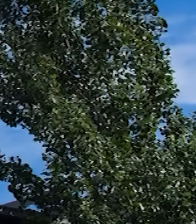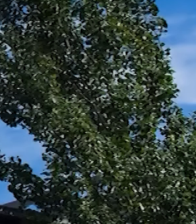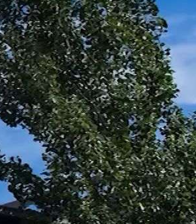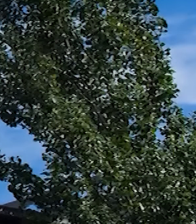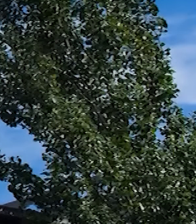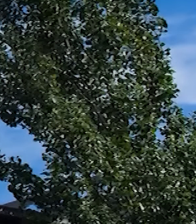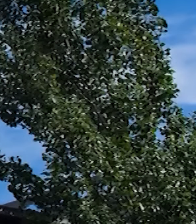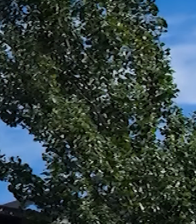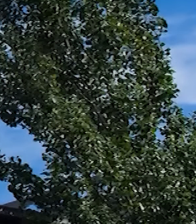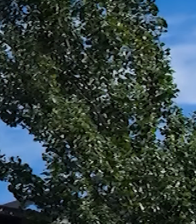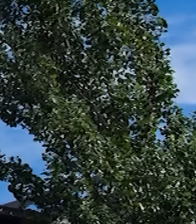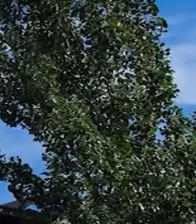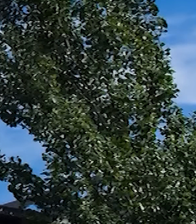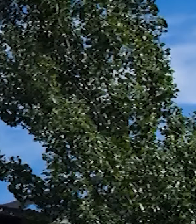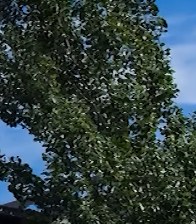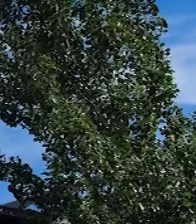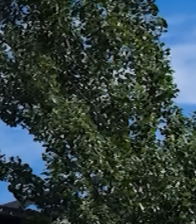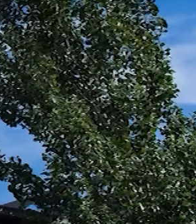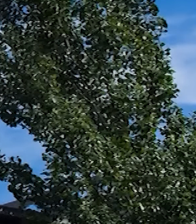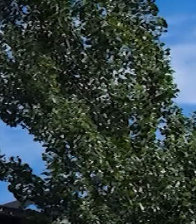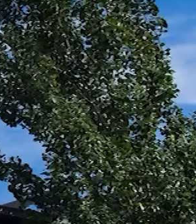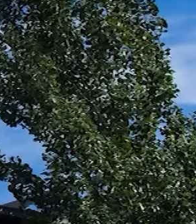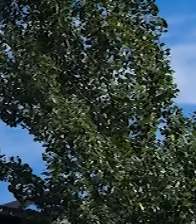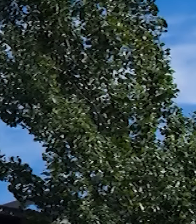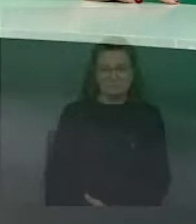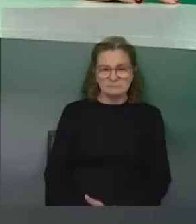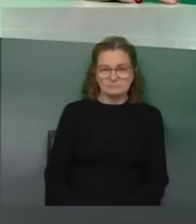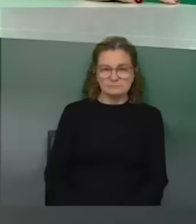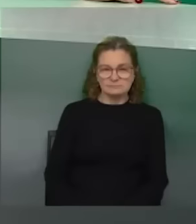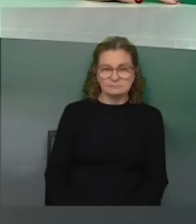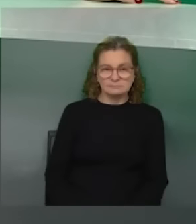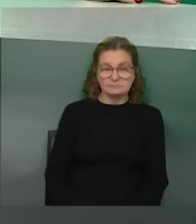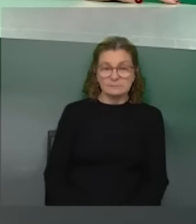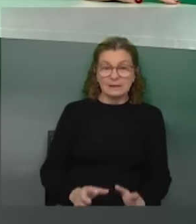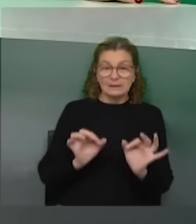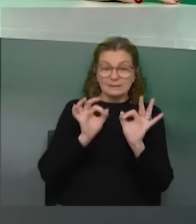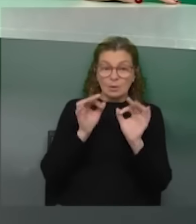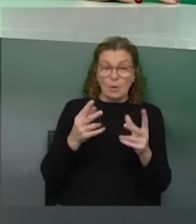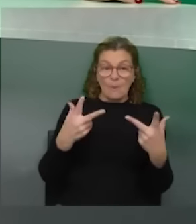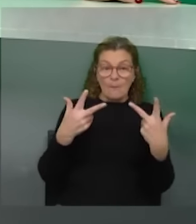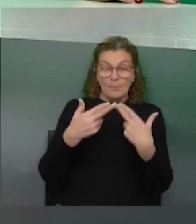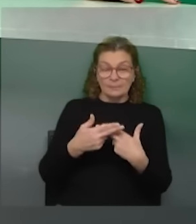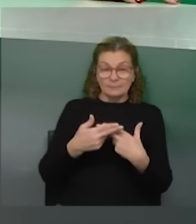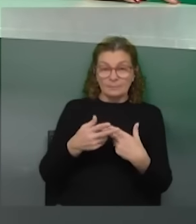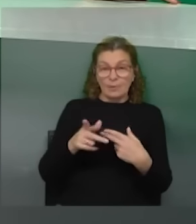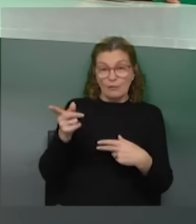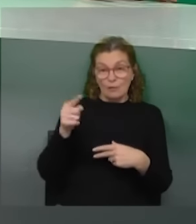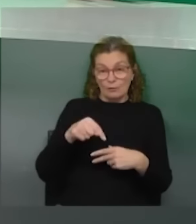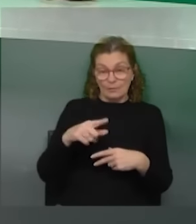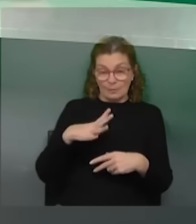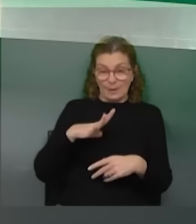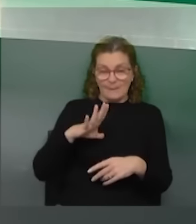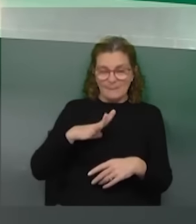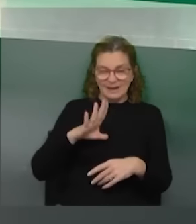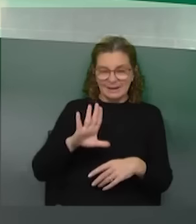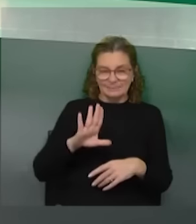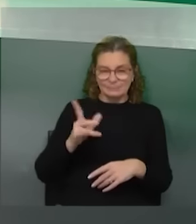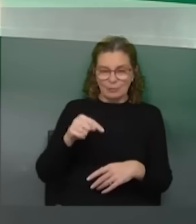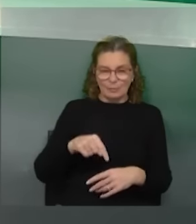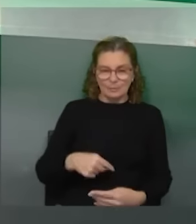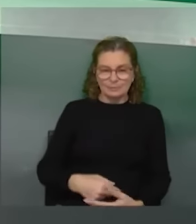de historias mercado de historia y hasta aquí llegó nuestro bloque inicial quédense porque luego est tando